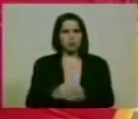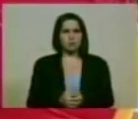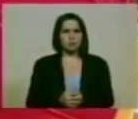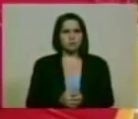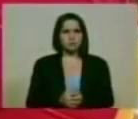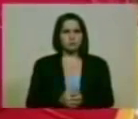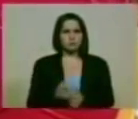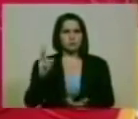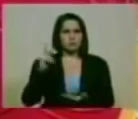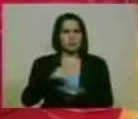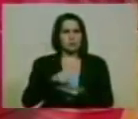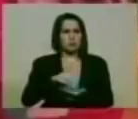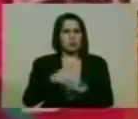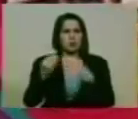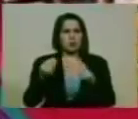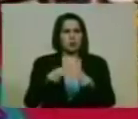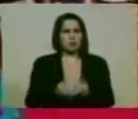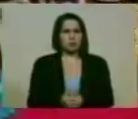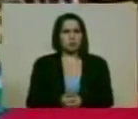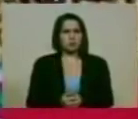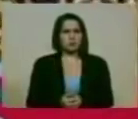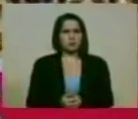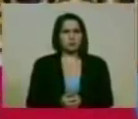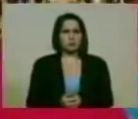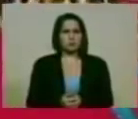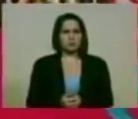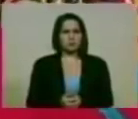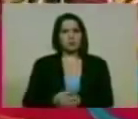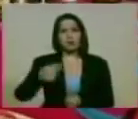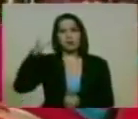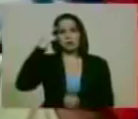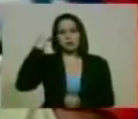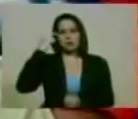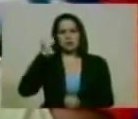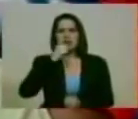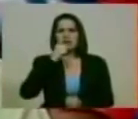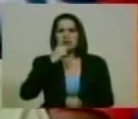sentado ahí cuando yo llegué. Yo sé quién está sentado.